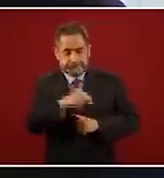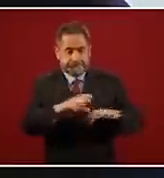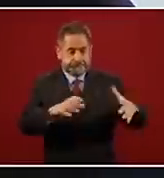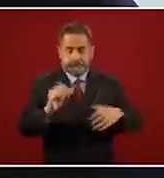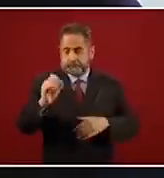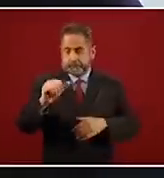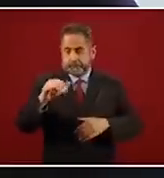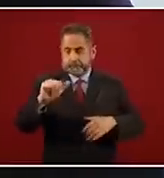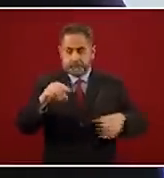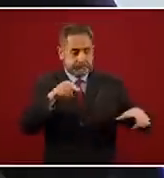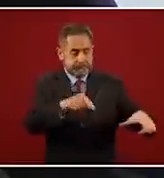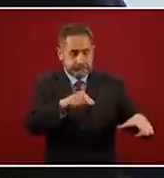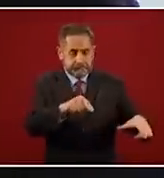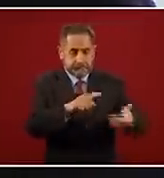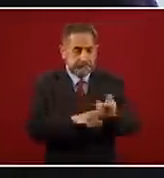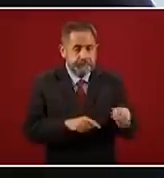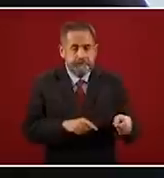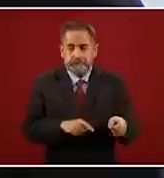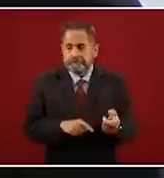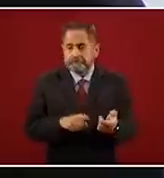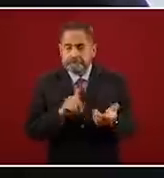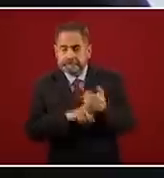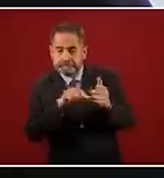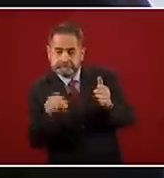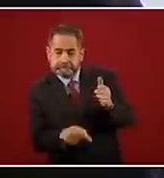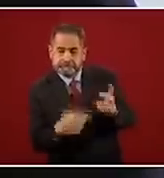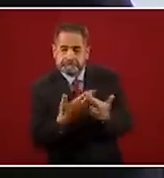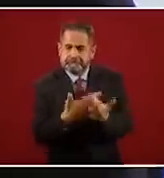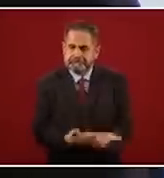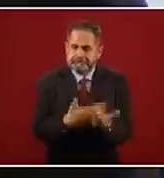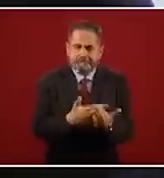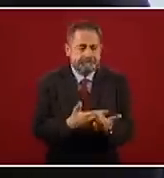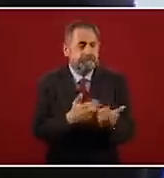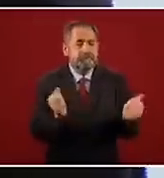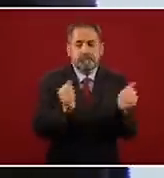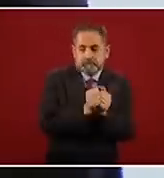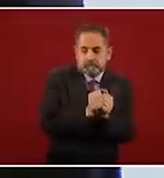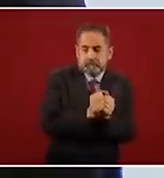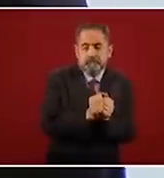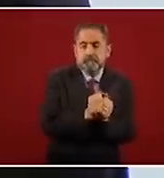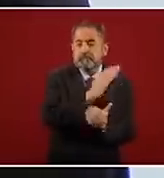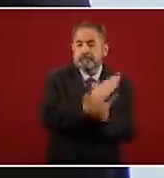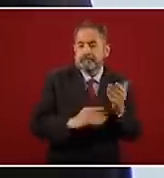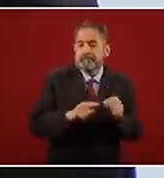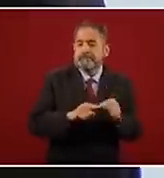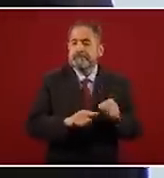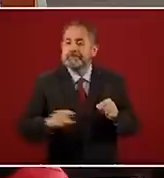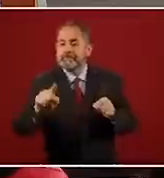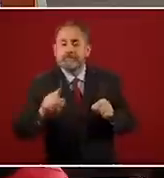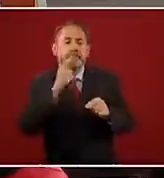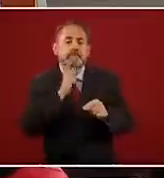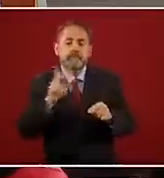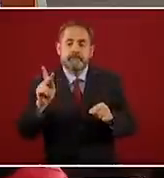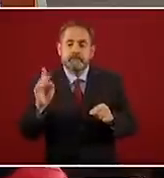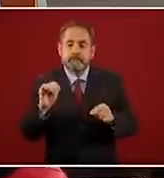SAMA tiene un yacimiento que es compartido con Petróleos